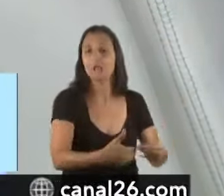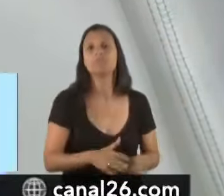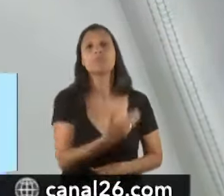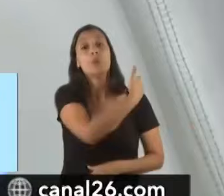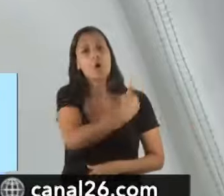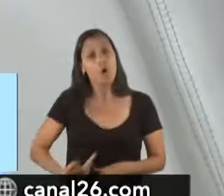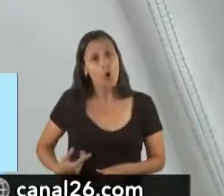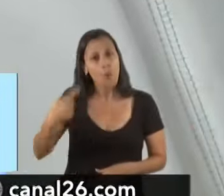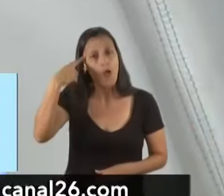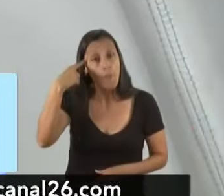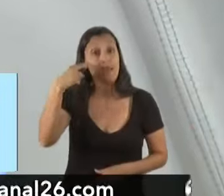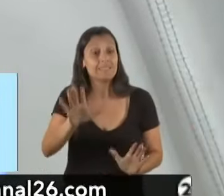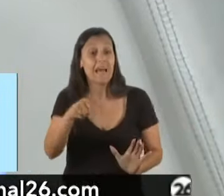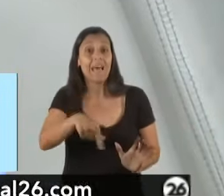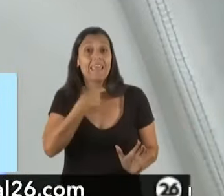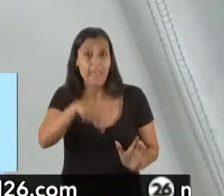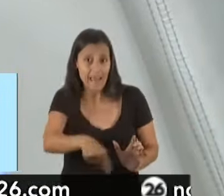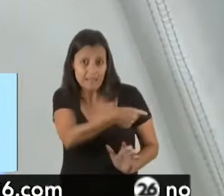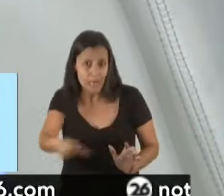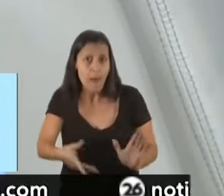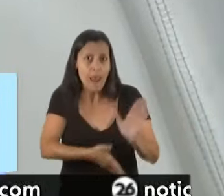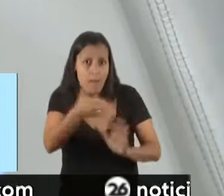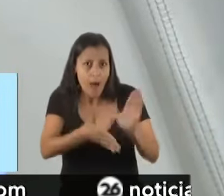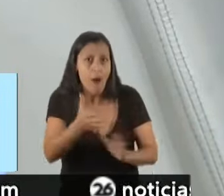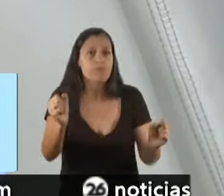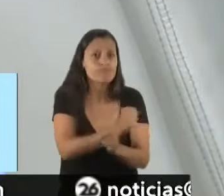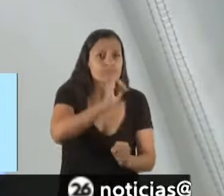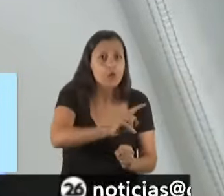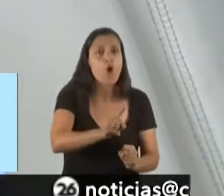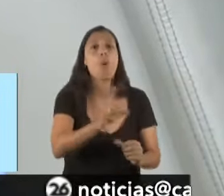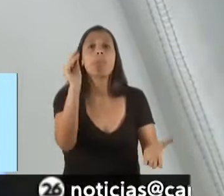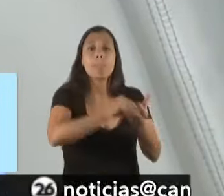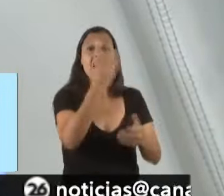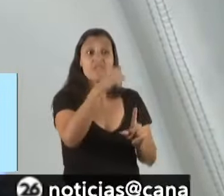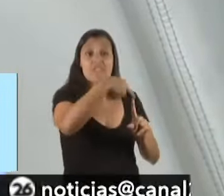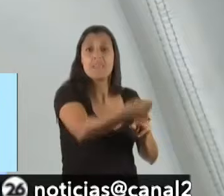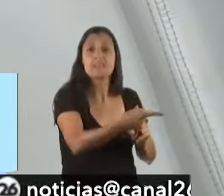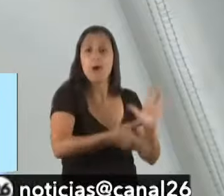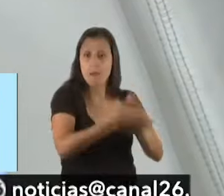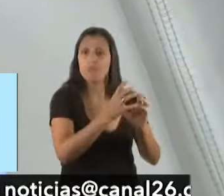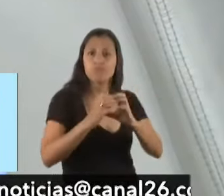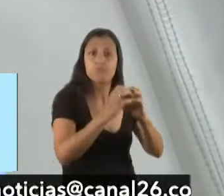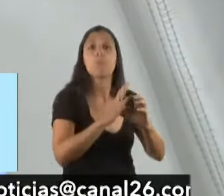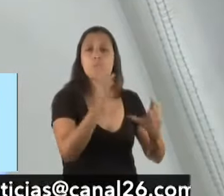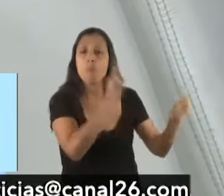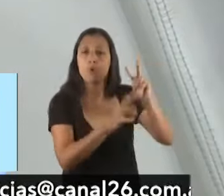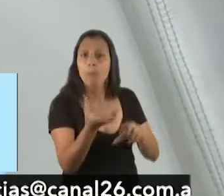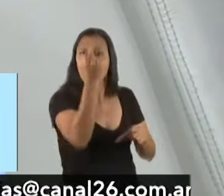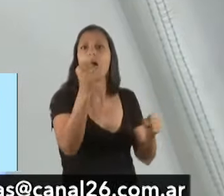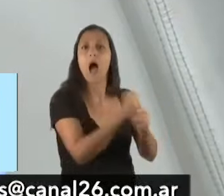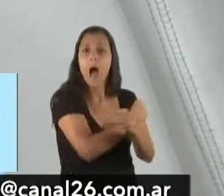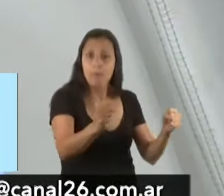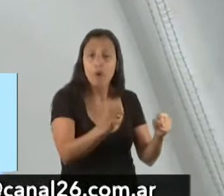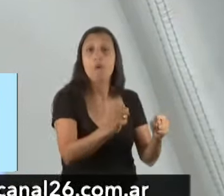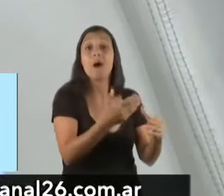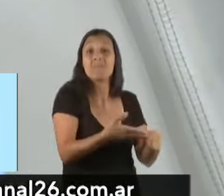haya dictamen esta misma semana e incluso sesionar el fin de semana de modo de que la ley se aprobada antes del